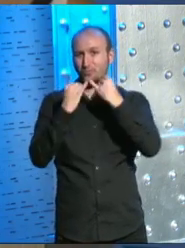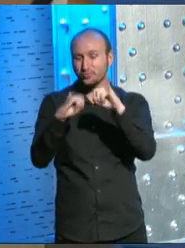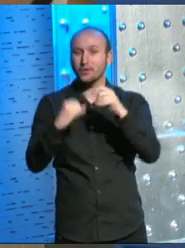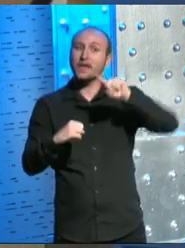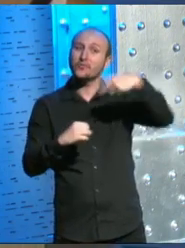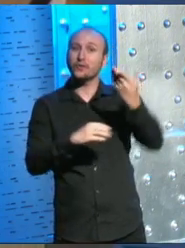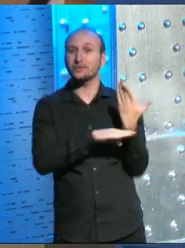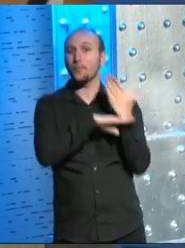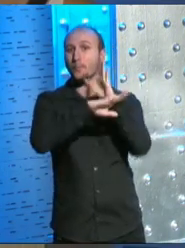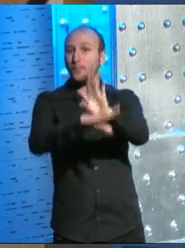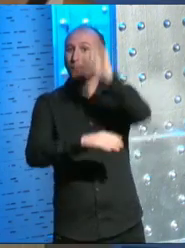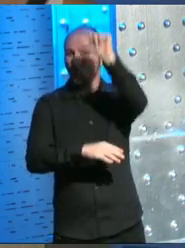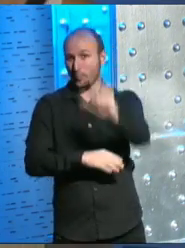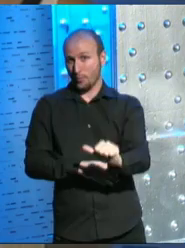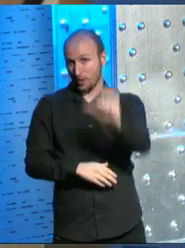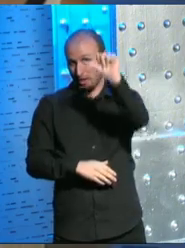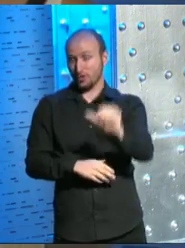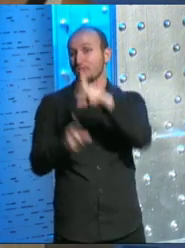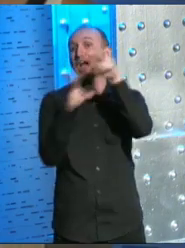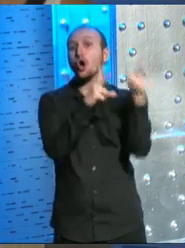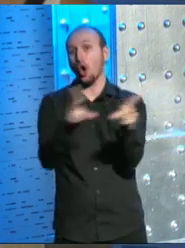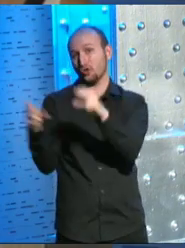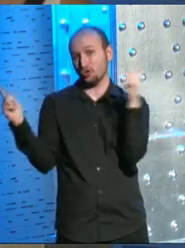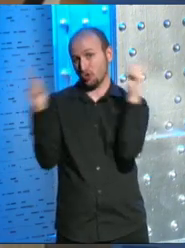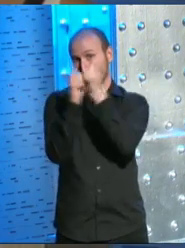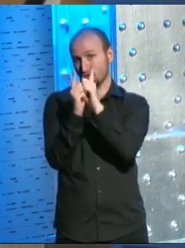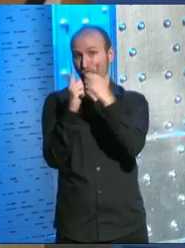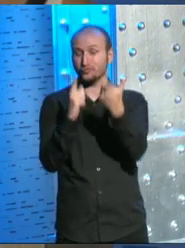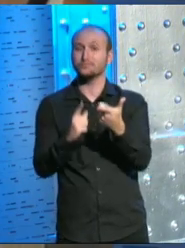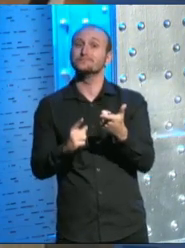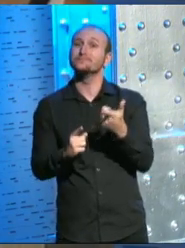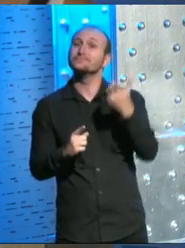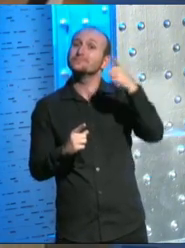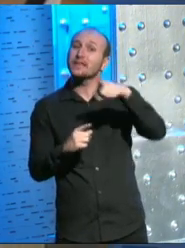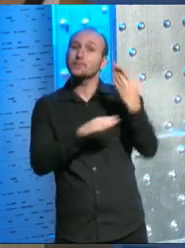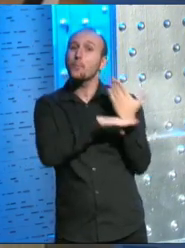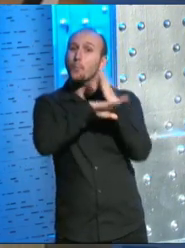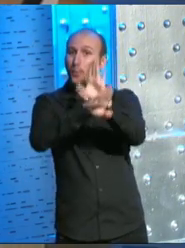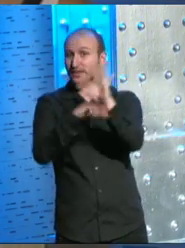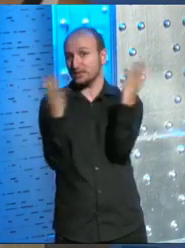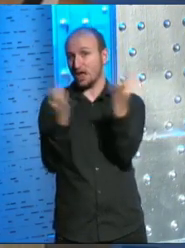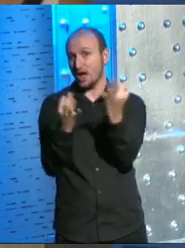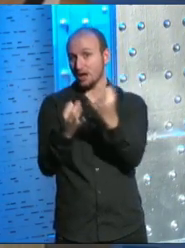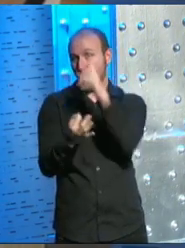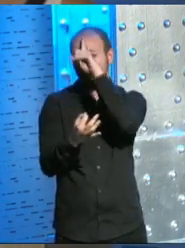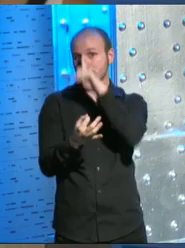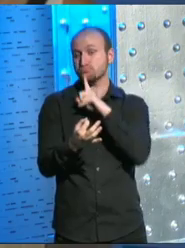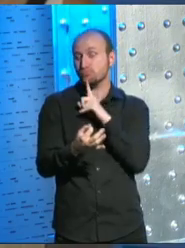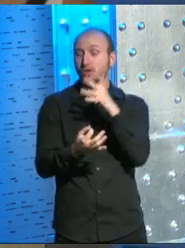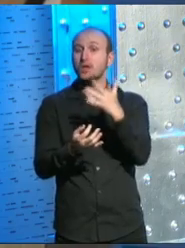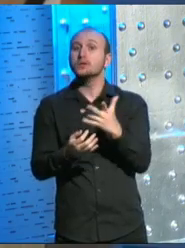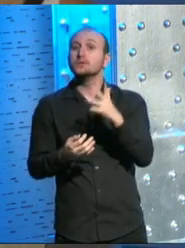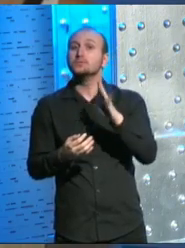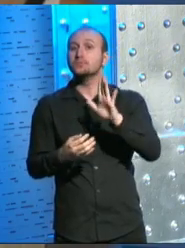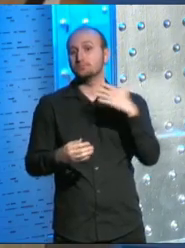una selección de cortos y mediometraje, que bueno, que ilustra un poco, ¿no?, la doble faceta